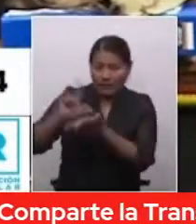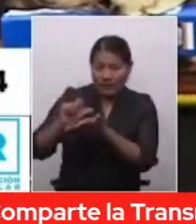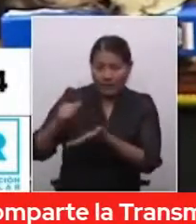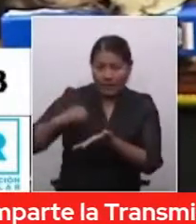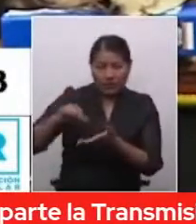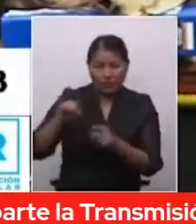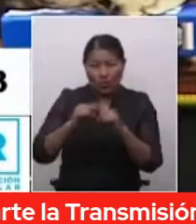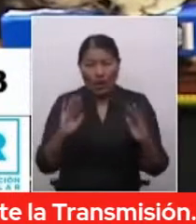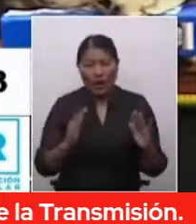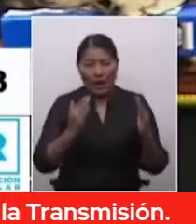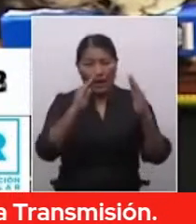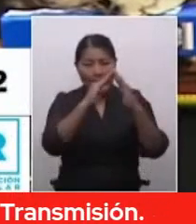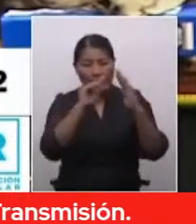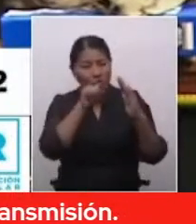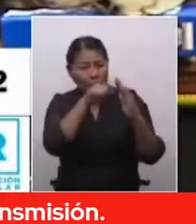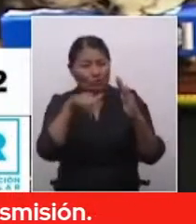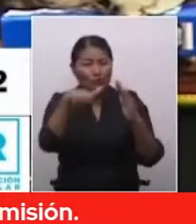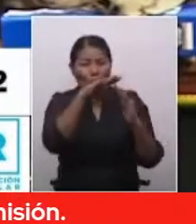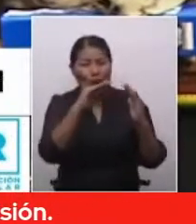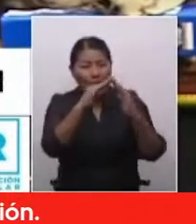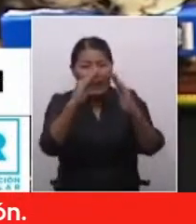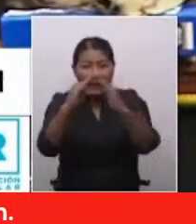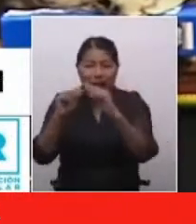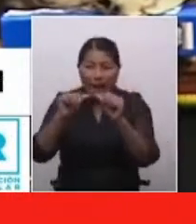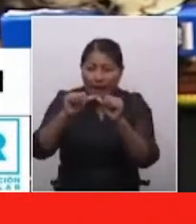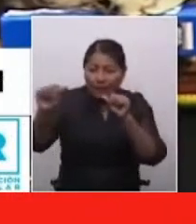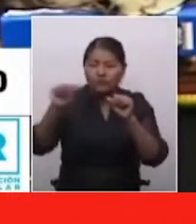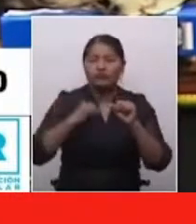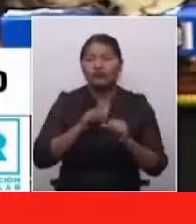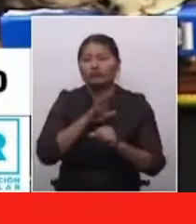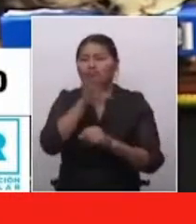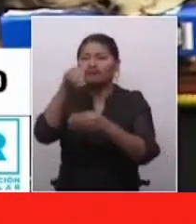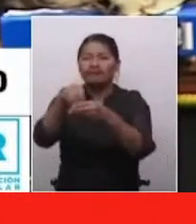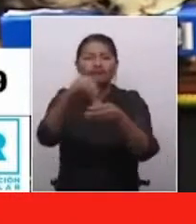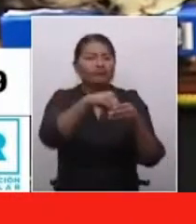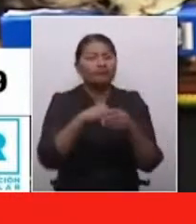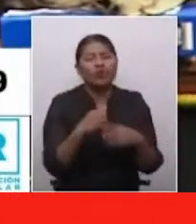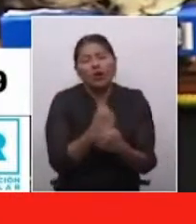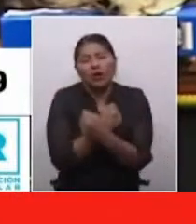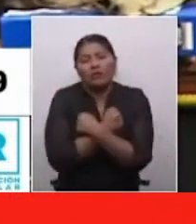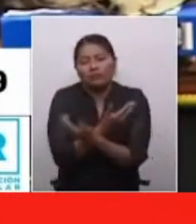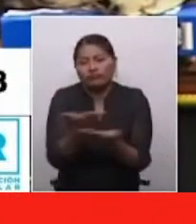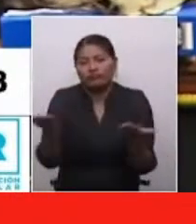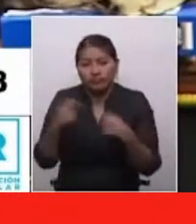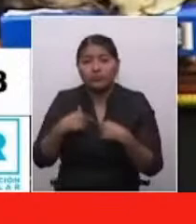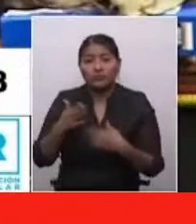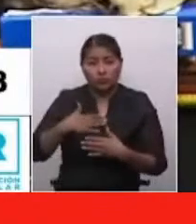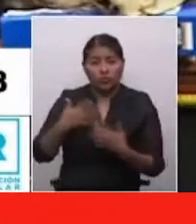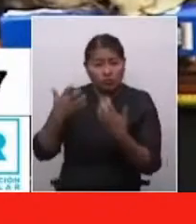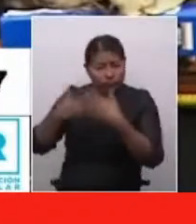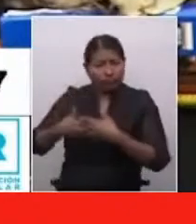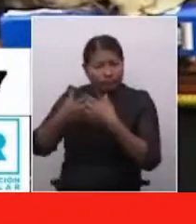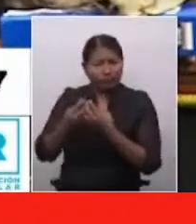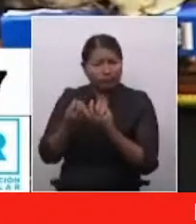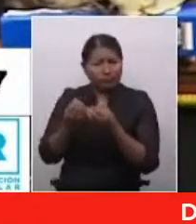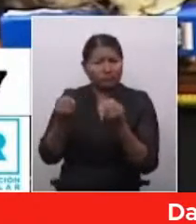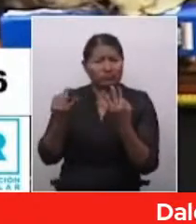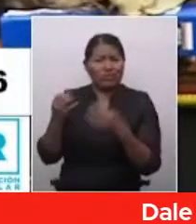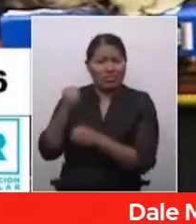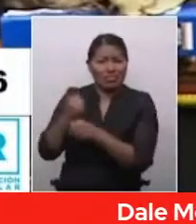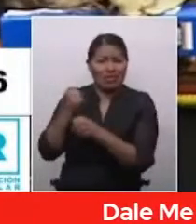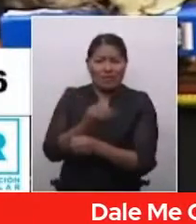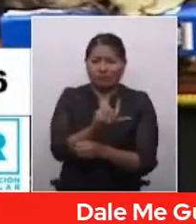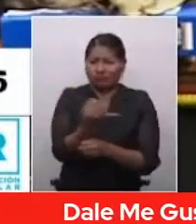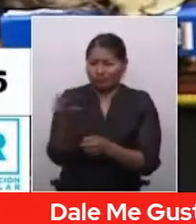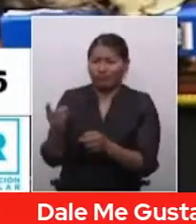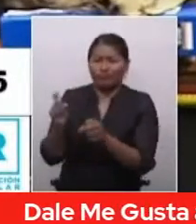de las zonas más vulnerables, voy a dedicar todo mi amor y todo mi tiempo. Soy empresario, he creado 100.000 puestos de trabajo en